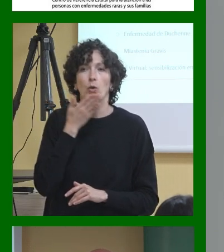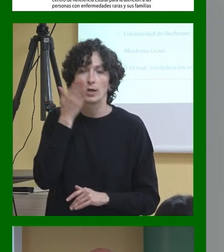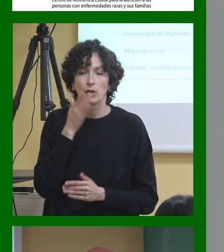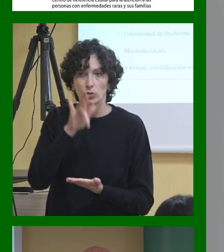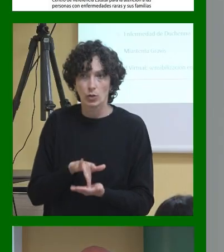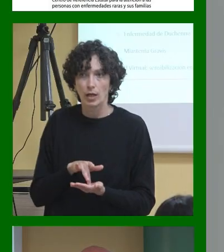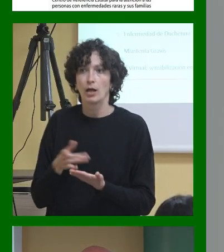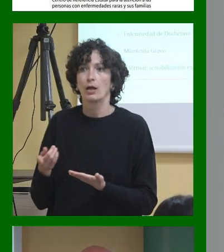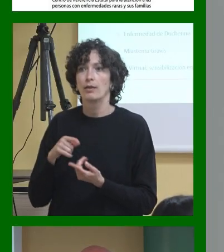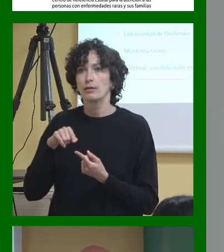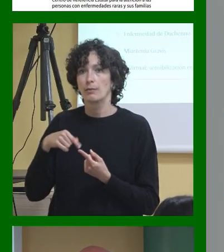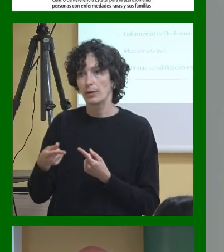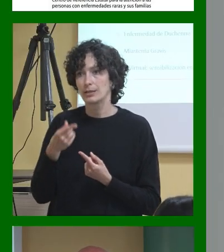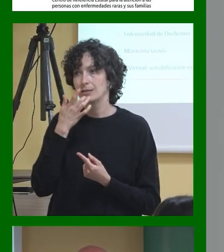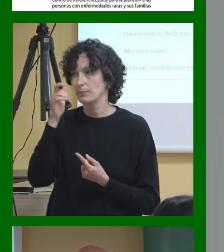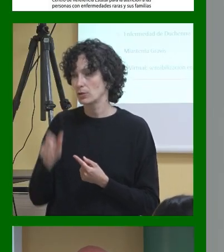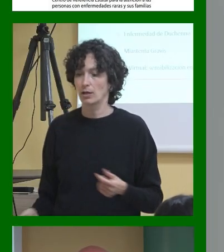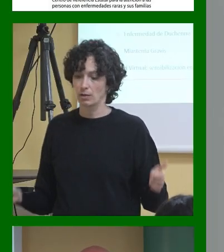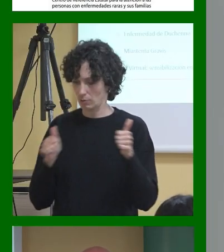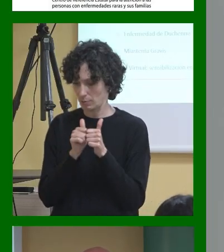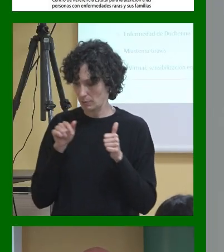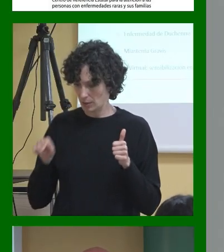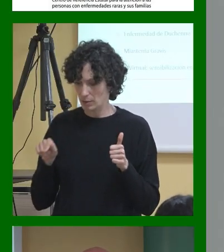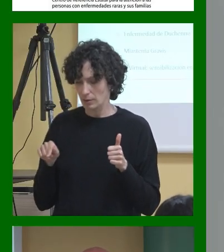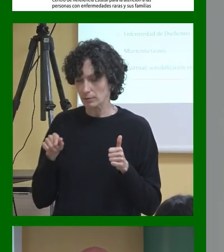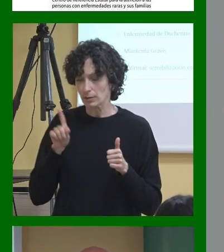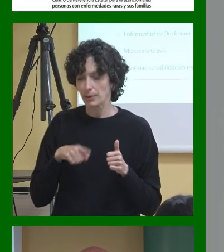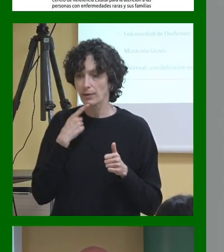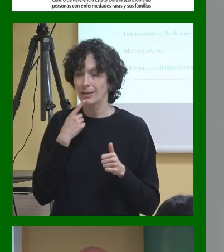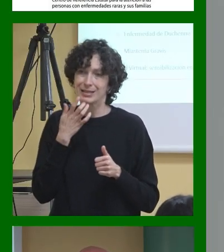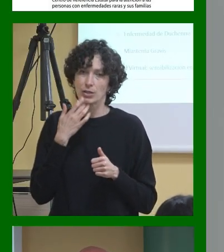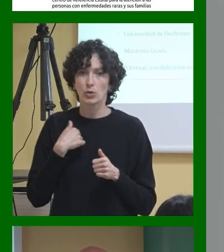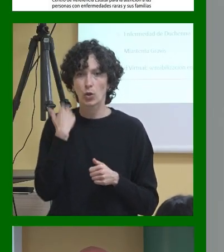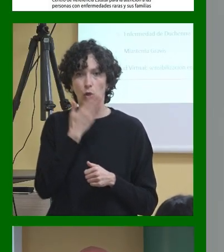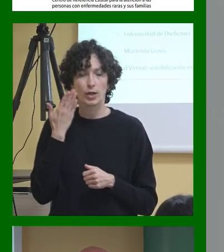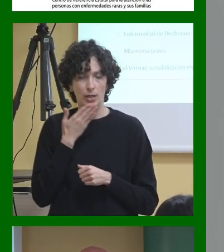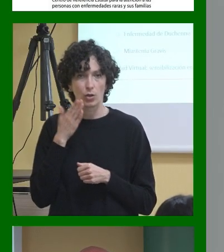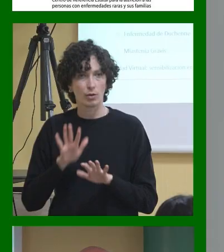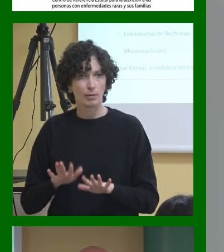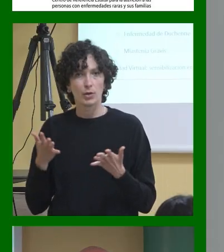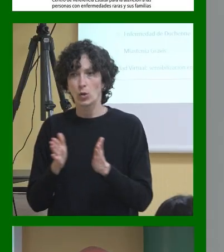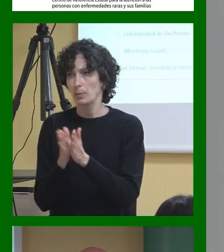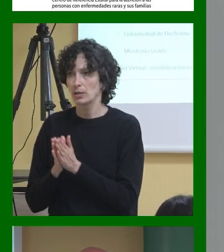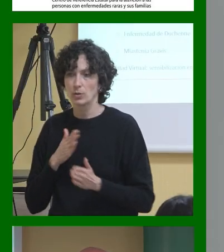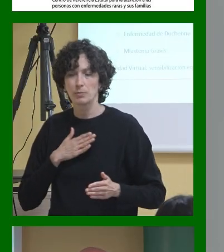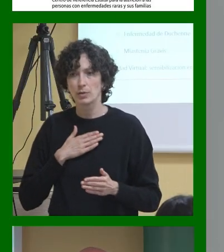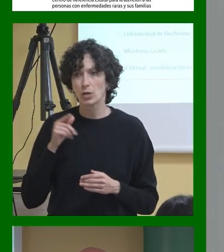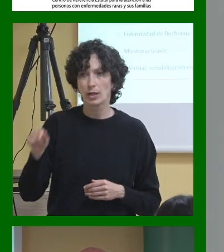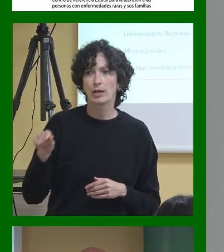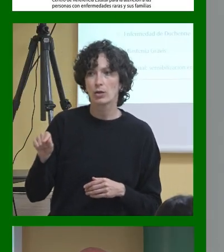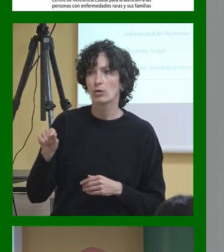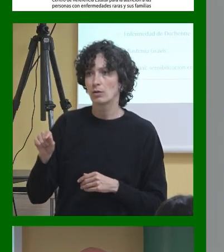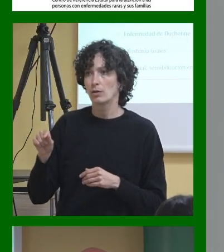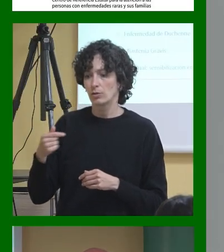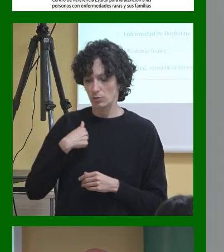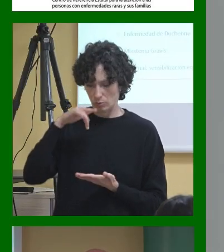ha comentado, creo que la persona que te acompaña, que estás en un colegio y tienes unos compañeros y estos compañeros no se dan